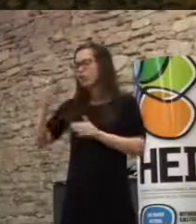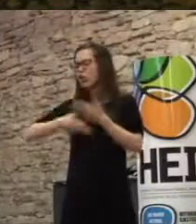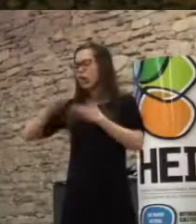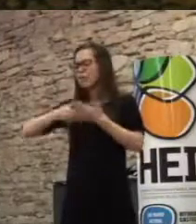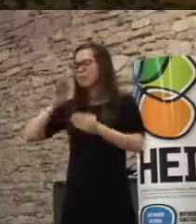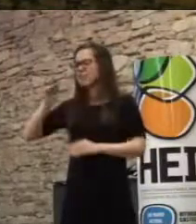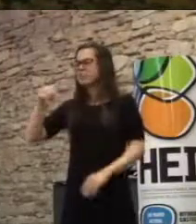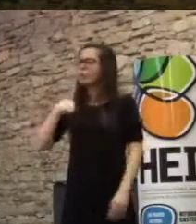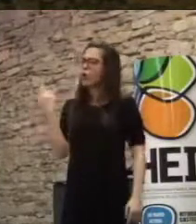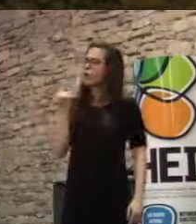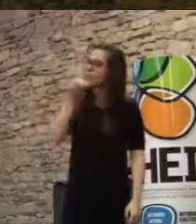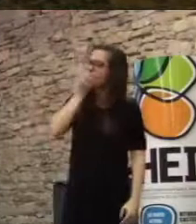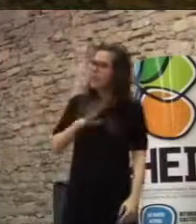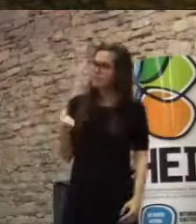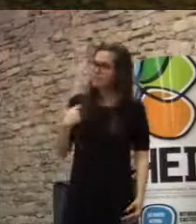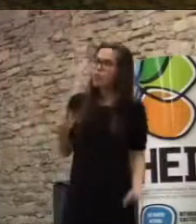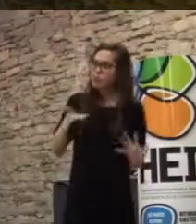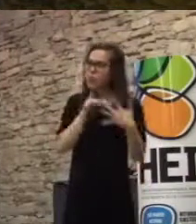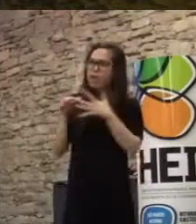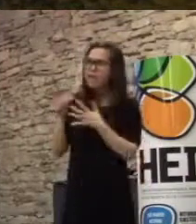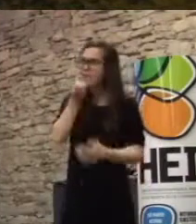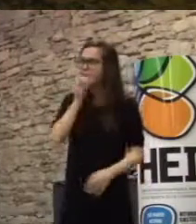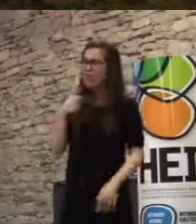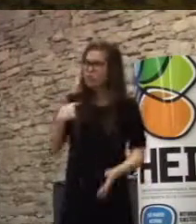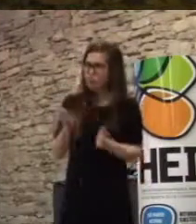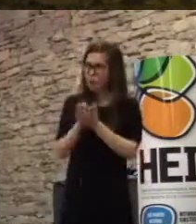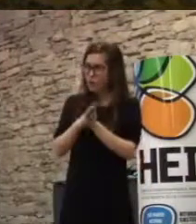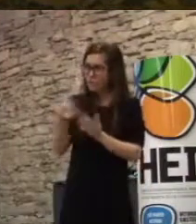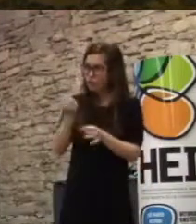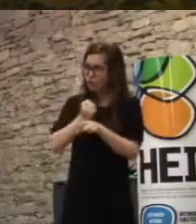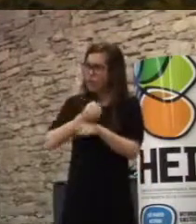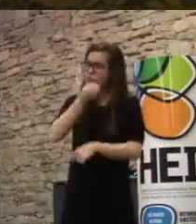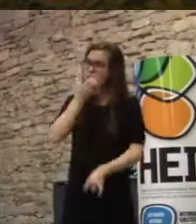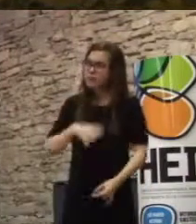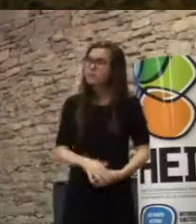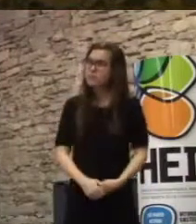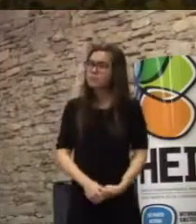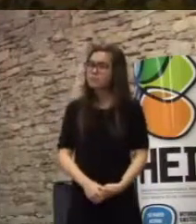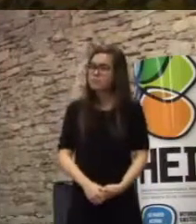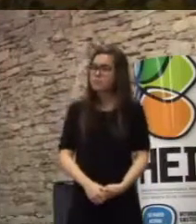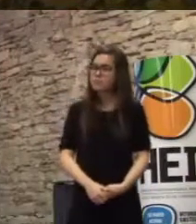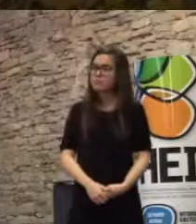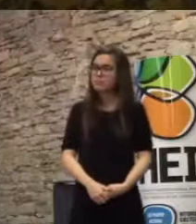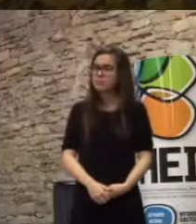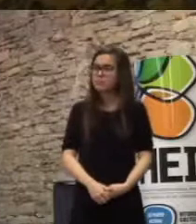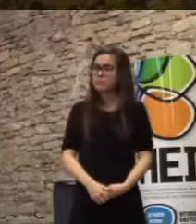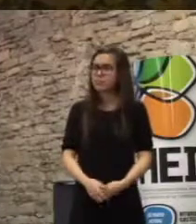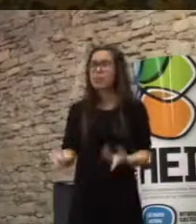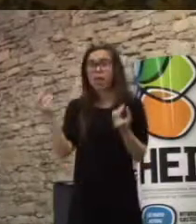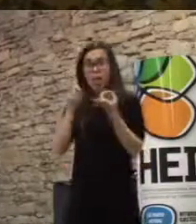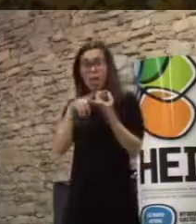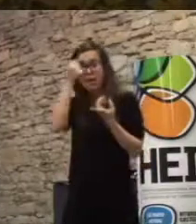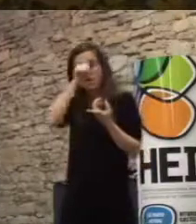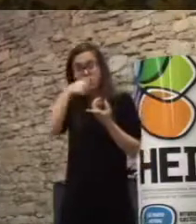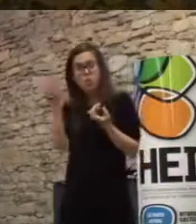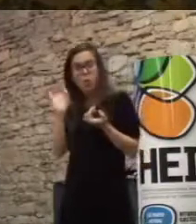como jefe o como líder como soy yo como compañero de trabajo para ti pregúntale a tu marido a tu esposa